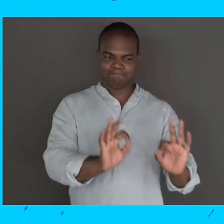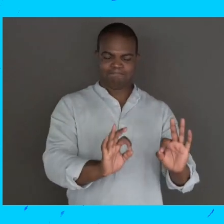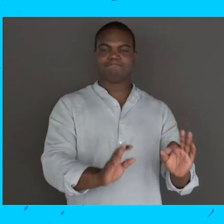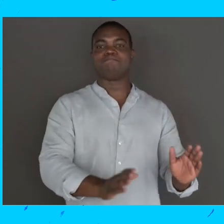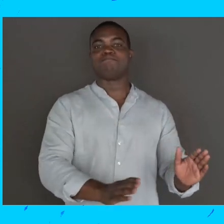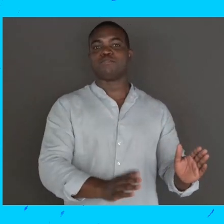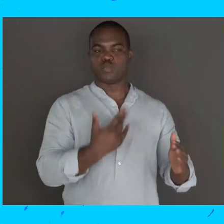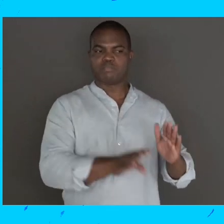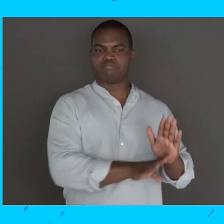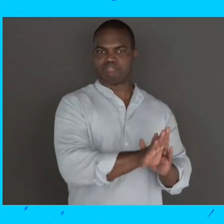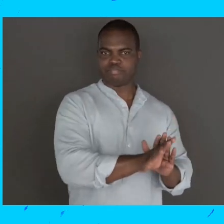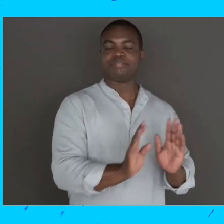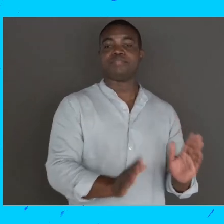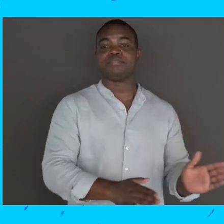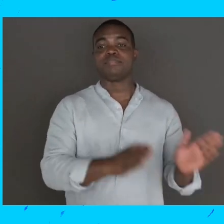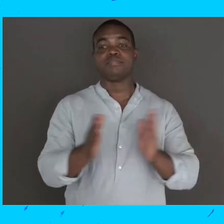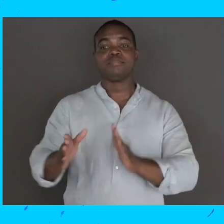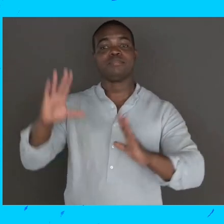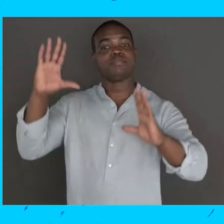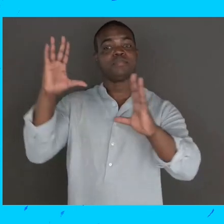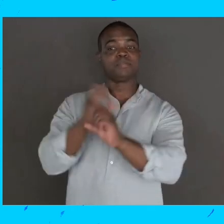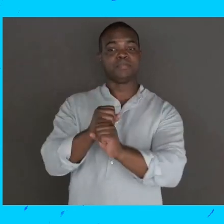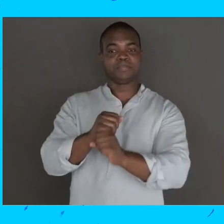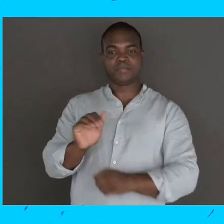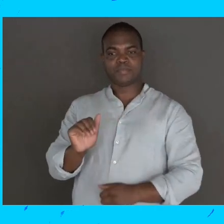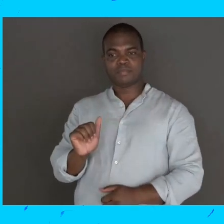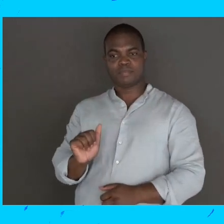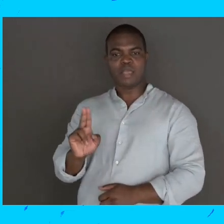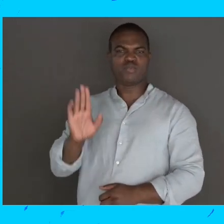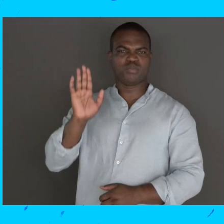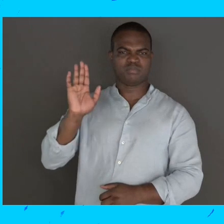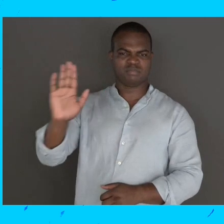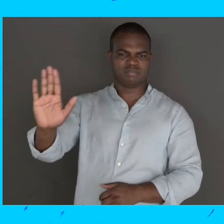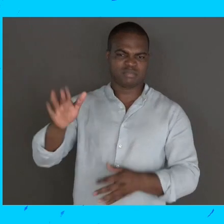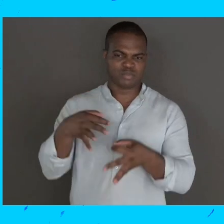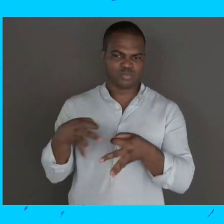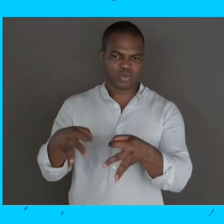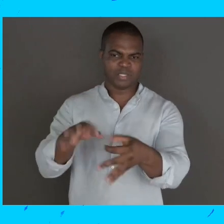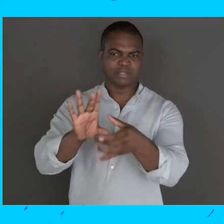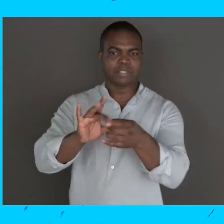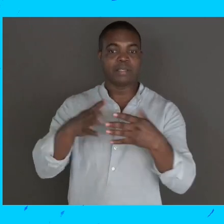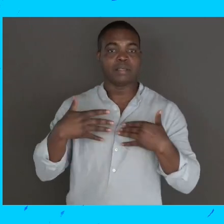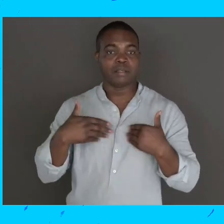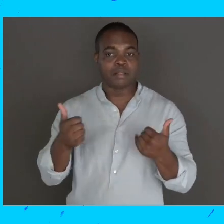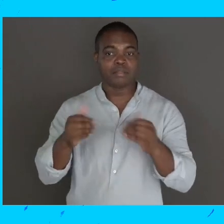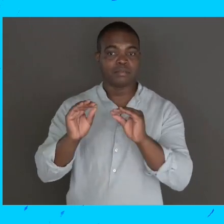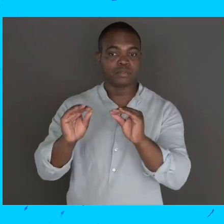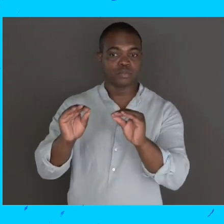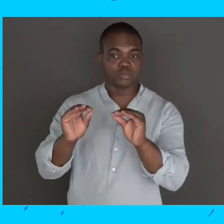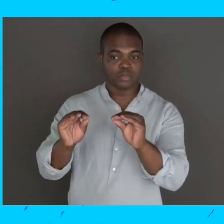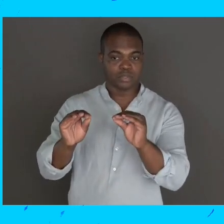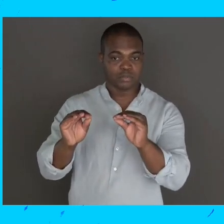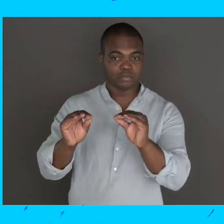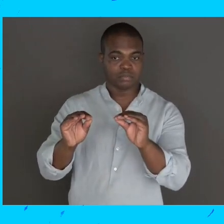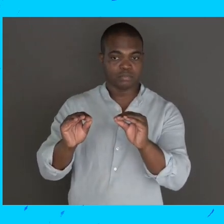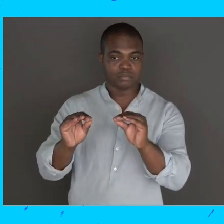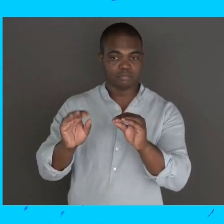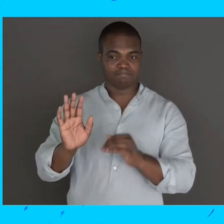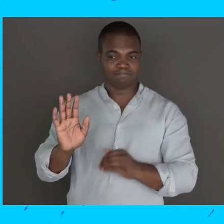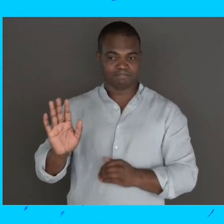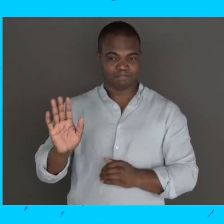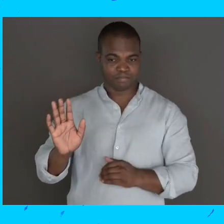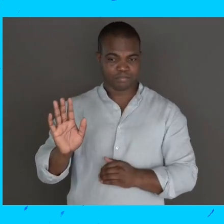las que tenemos la educación de género, educación básica, la política nacional de